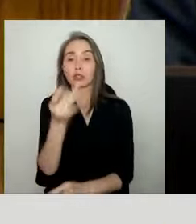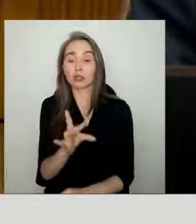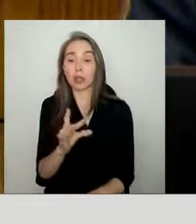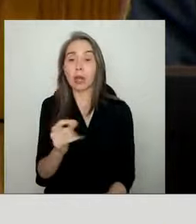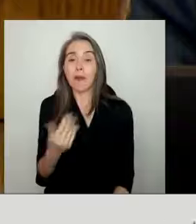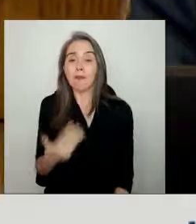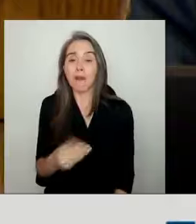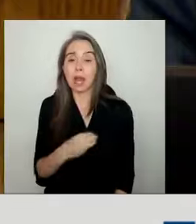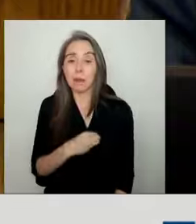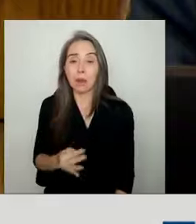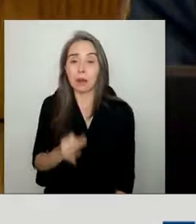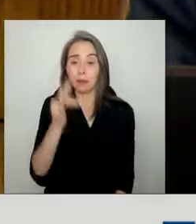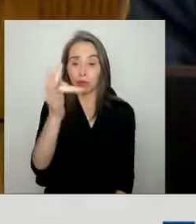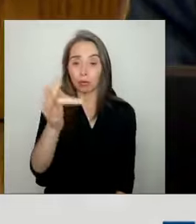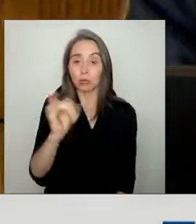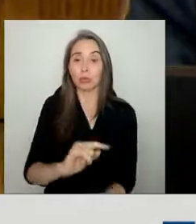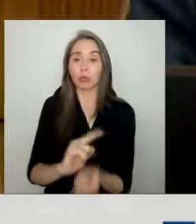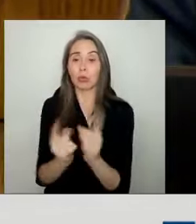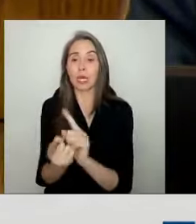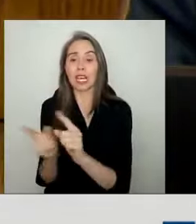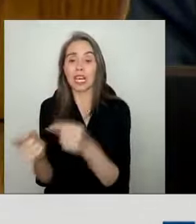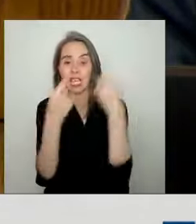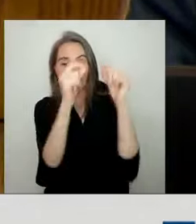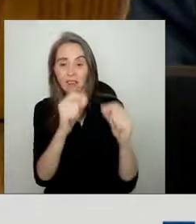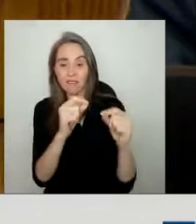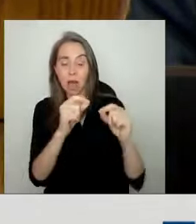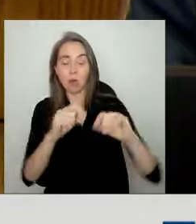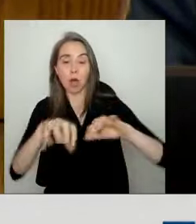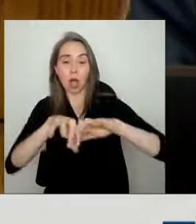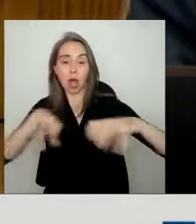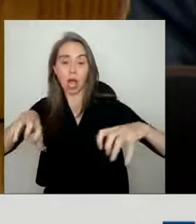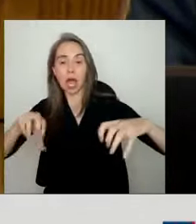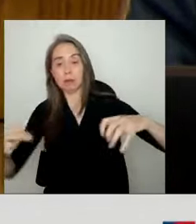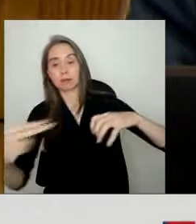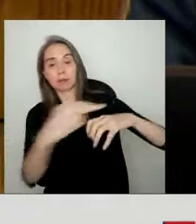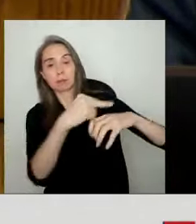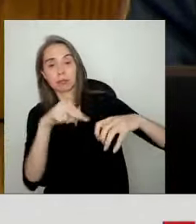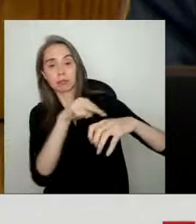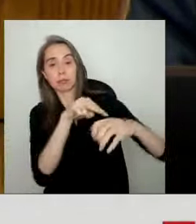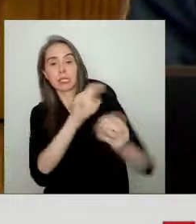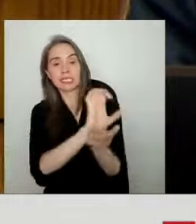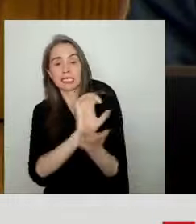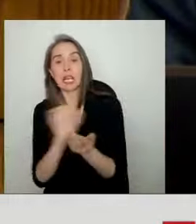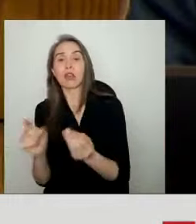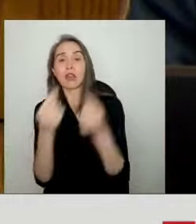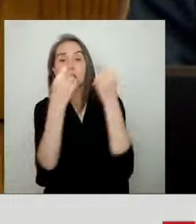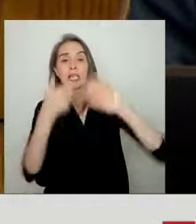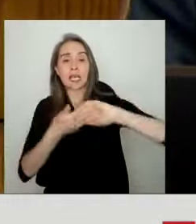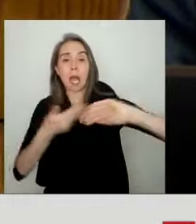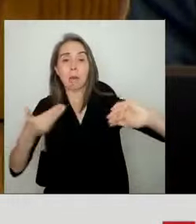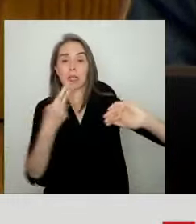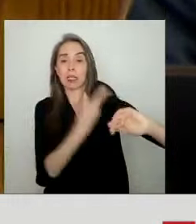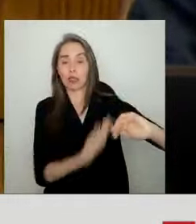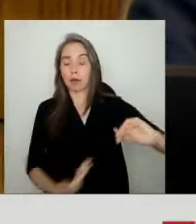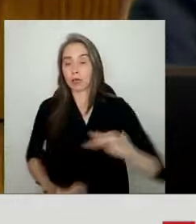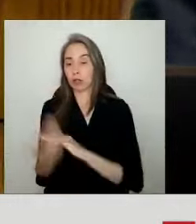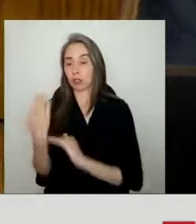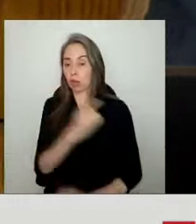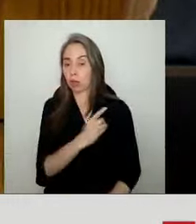se convierte en un evaluador externo del estado y de los gobiernos como han han dicho algunos diputados exigiéndole